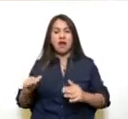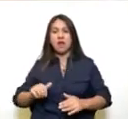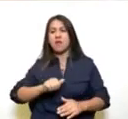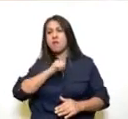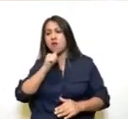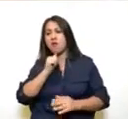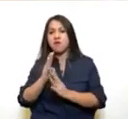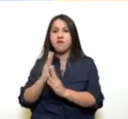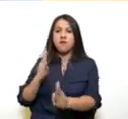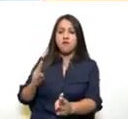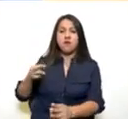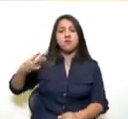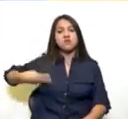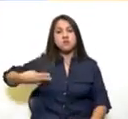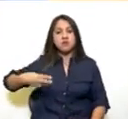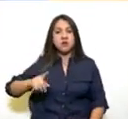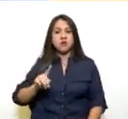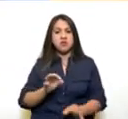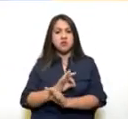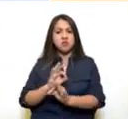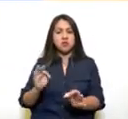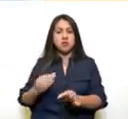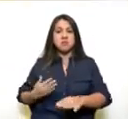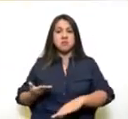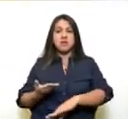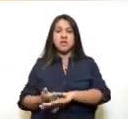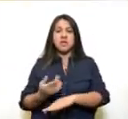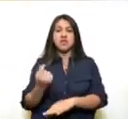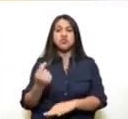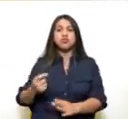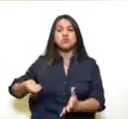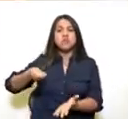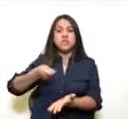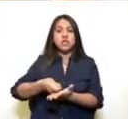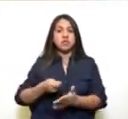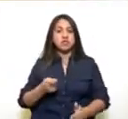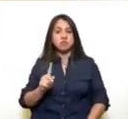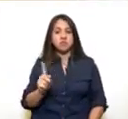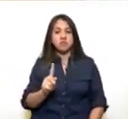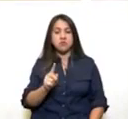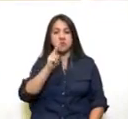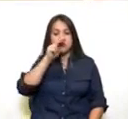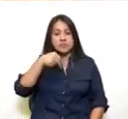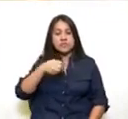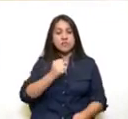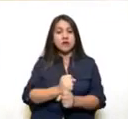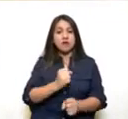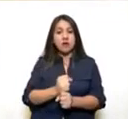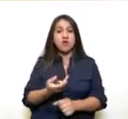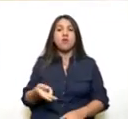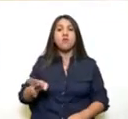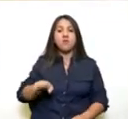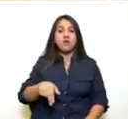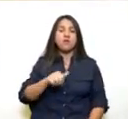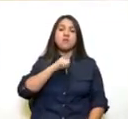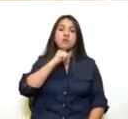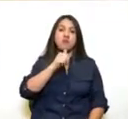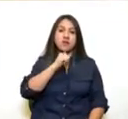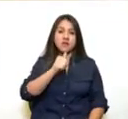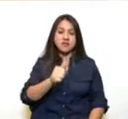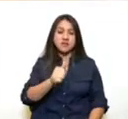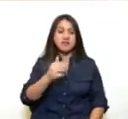una fila en una municipalidad para pedir un subsidio por lo tanto sin trabajo ellos vuelven a la pobreza